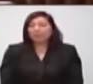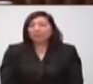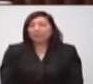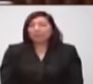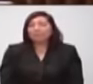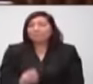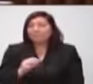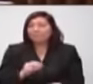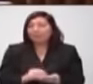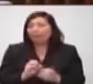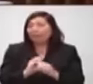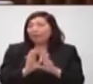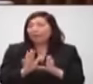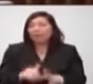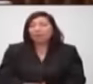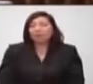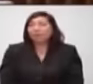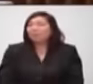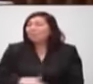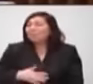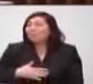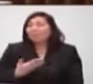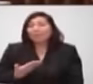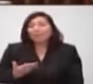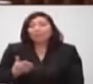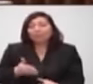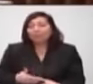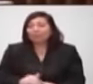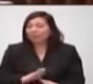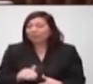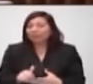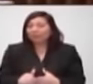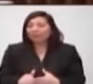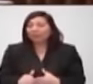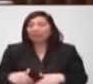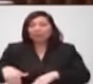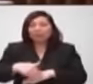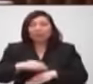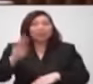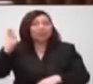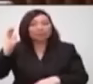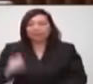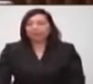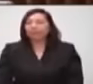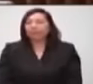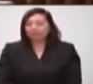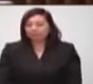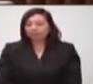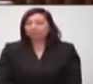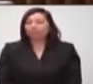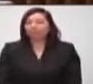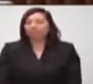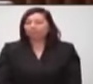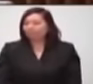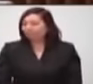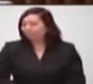pena aclararlo. Nosotros no podemos intervenir. Sí, toda la Javier Prado está concesionado y